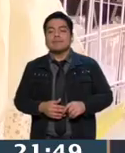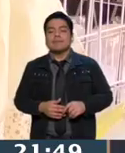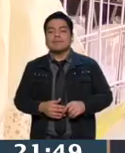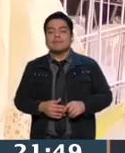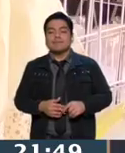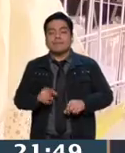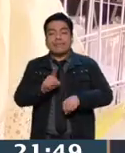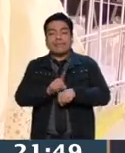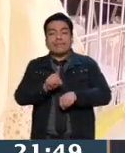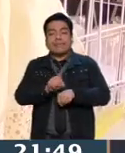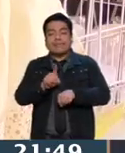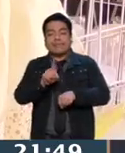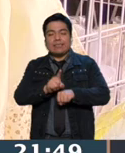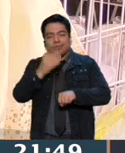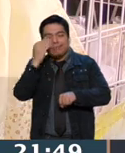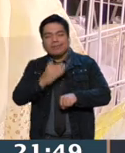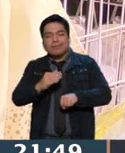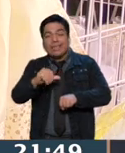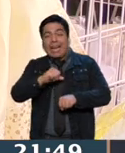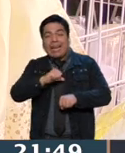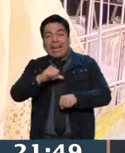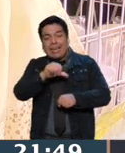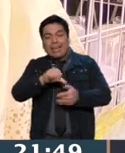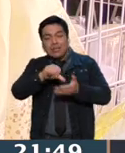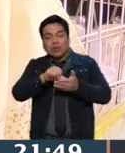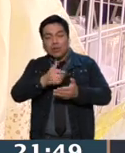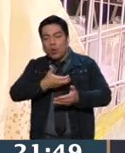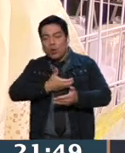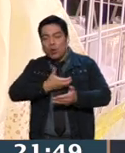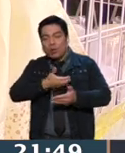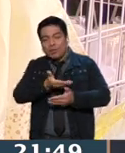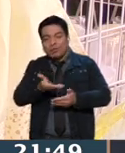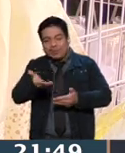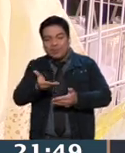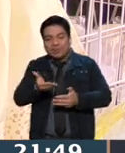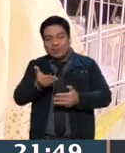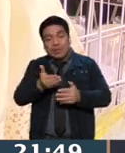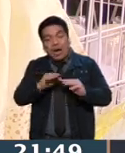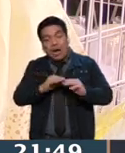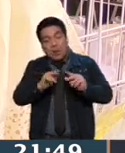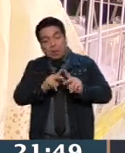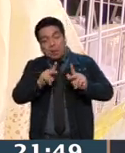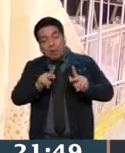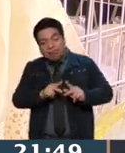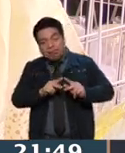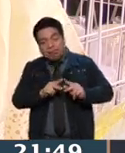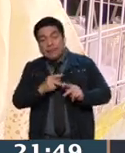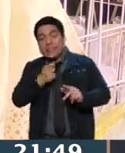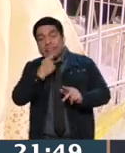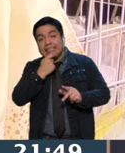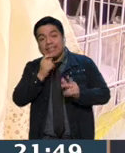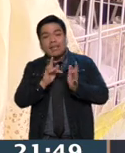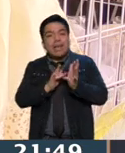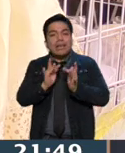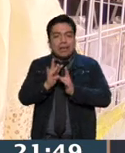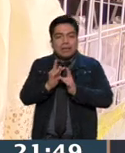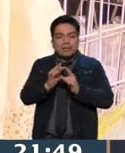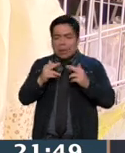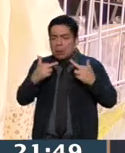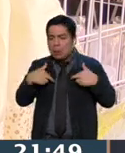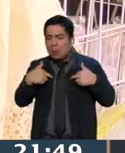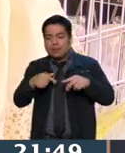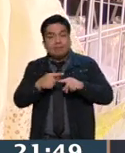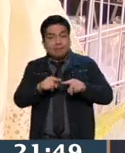Como cada año, en el corazón de la Ciudad de México se instala la Plaza del Niño Dios, en donde se ofrecen diferentes vestimentas para el Niño